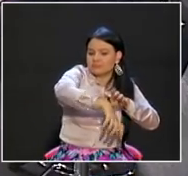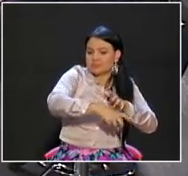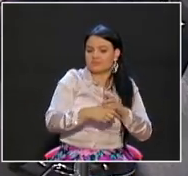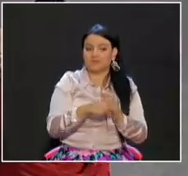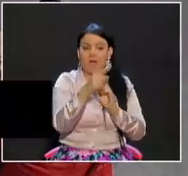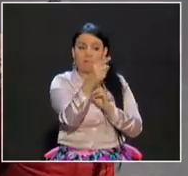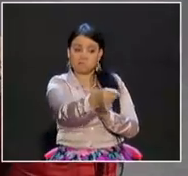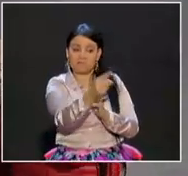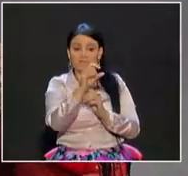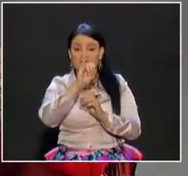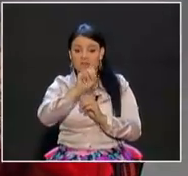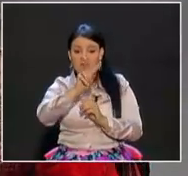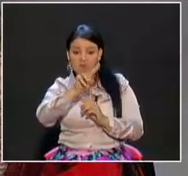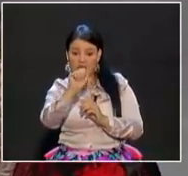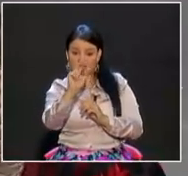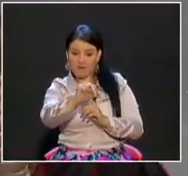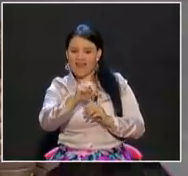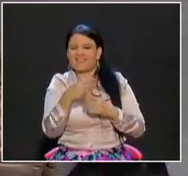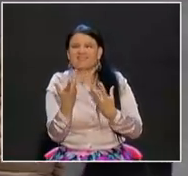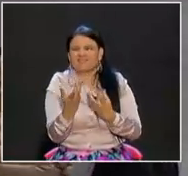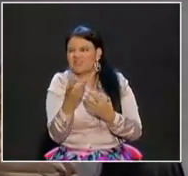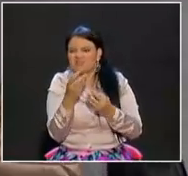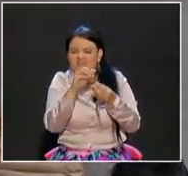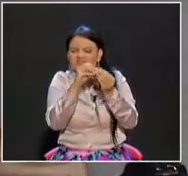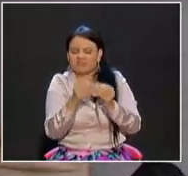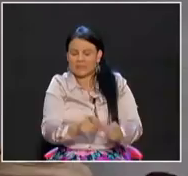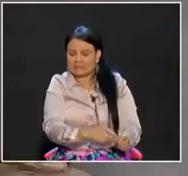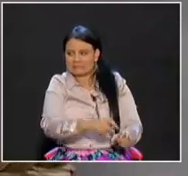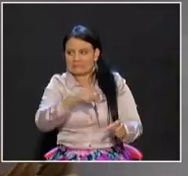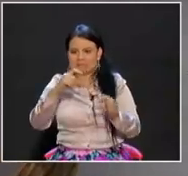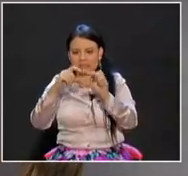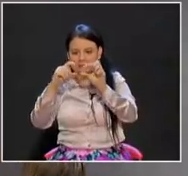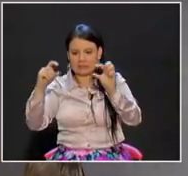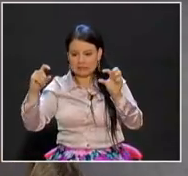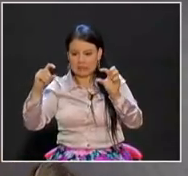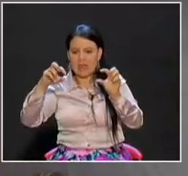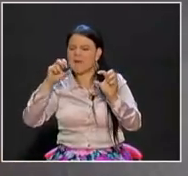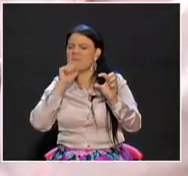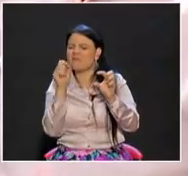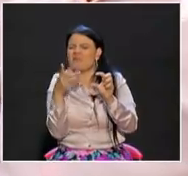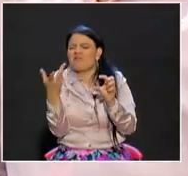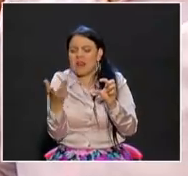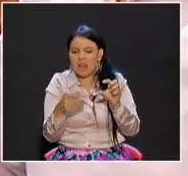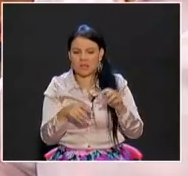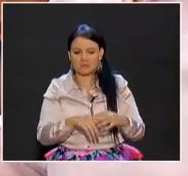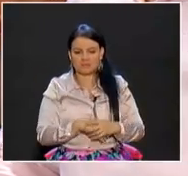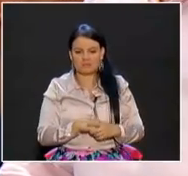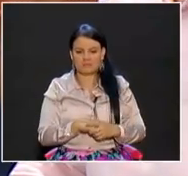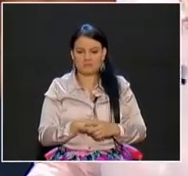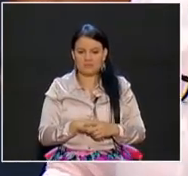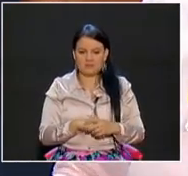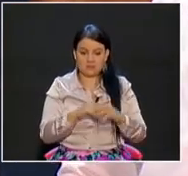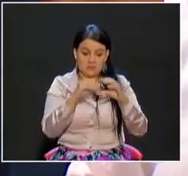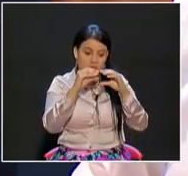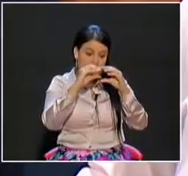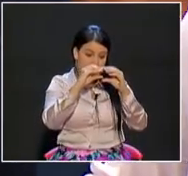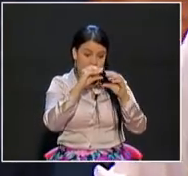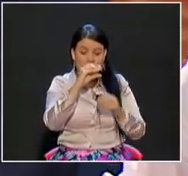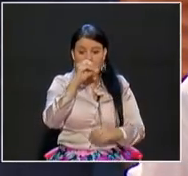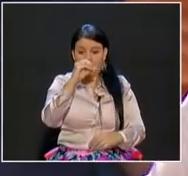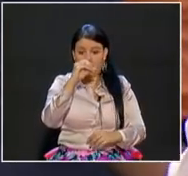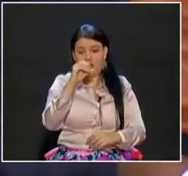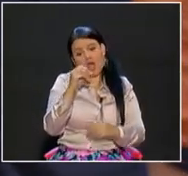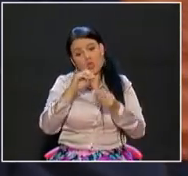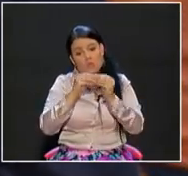uno que es iván mauricio pérez para saber qué pregunta le vamos a formular uno número